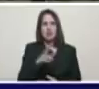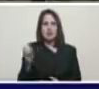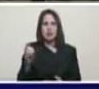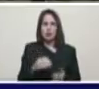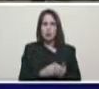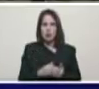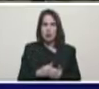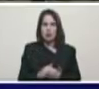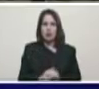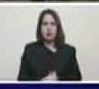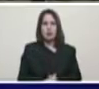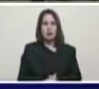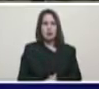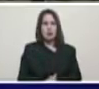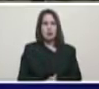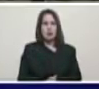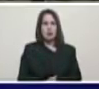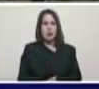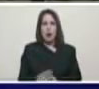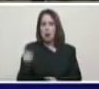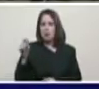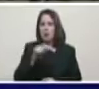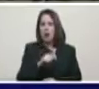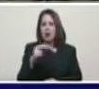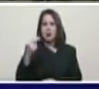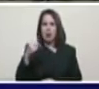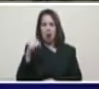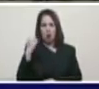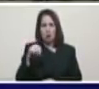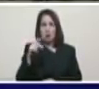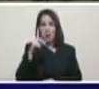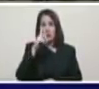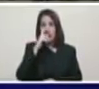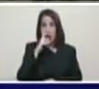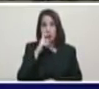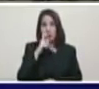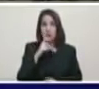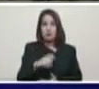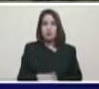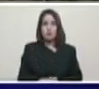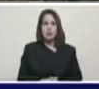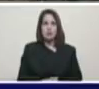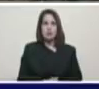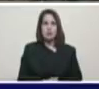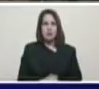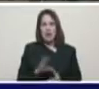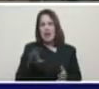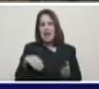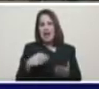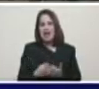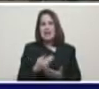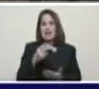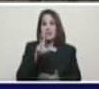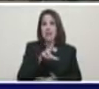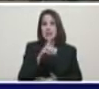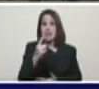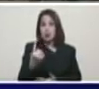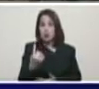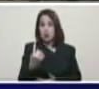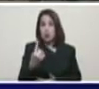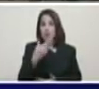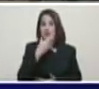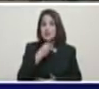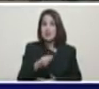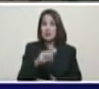2,300000 del mes de noviembre de este año que está en pleno curso al 31 de diciembre